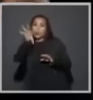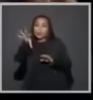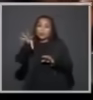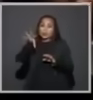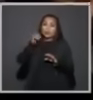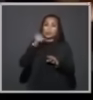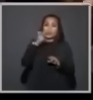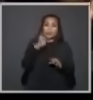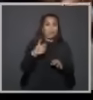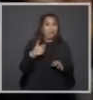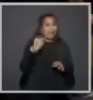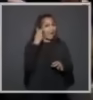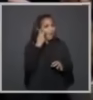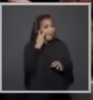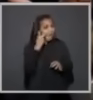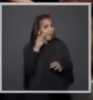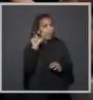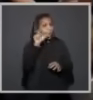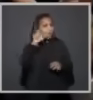vamos a contar con ese dinero,